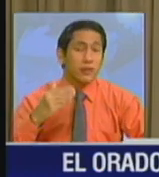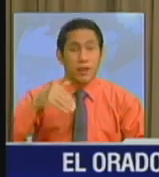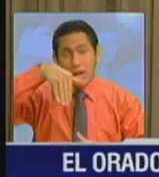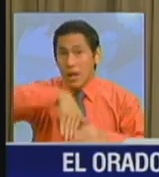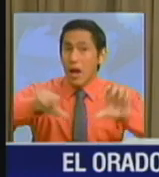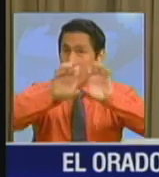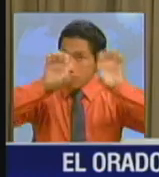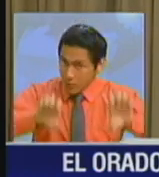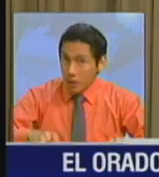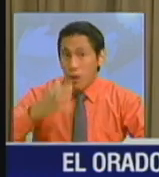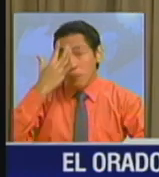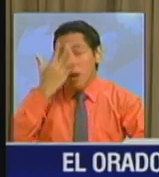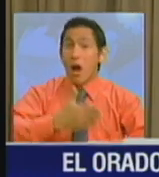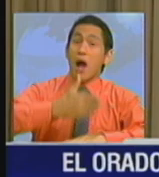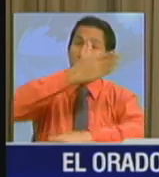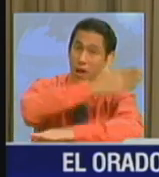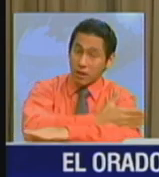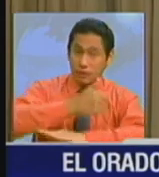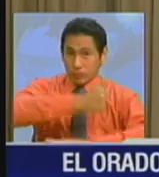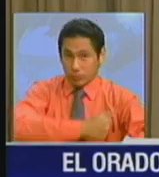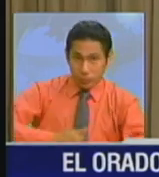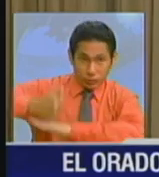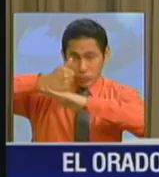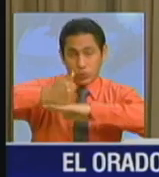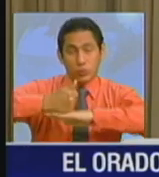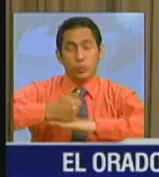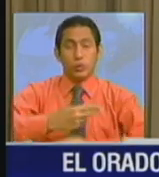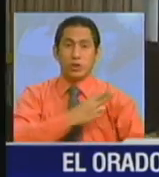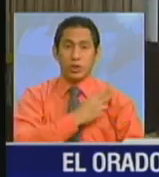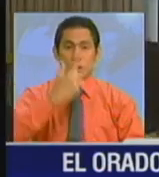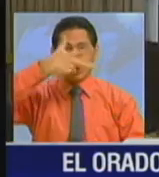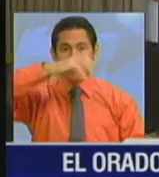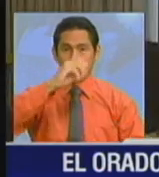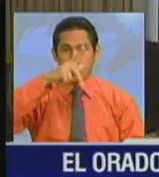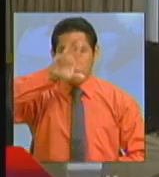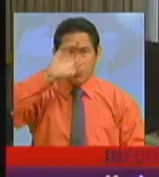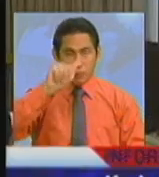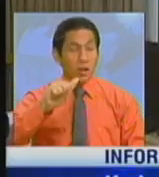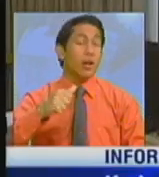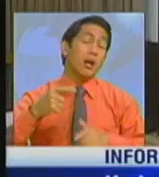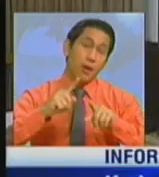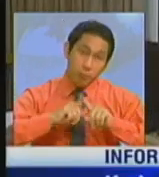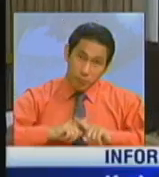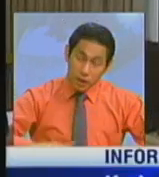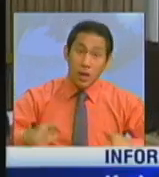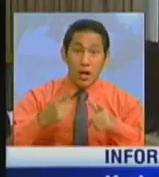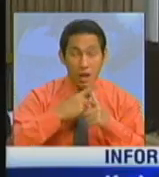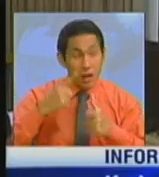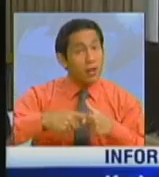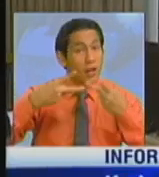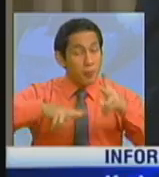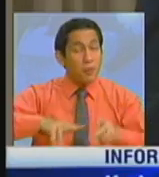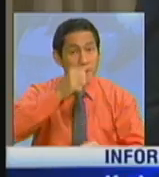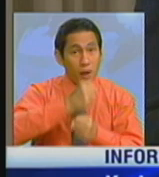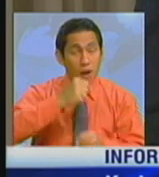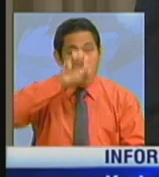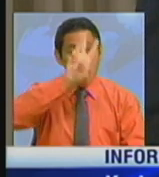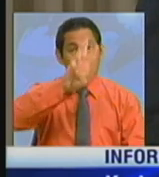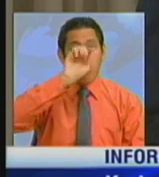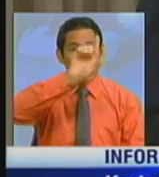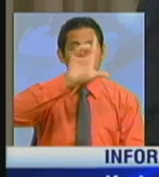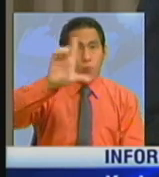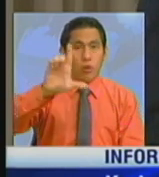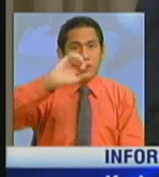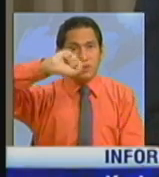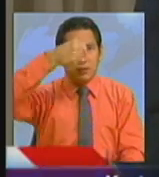ya que antes de ser decano de la Universidad Chopra, se dedicó a los negocios de Wall Street en Nueva York y actualmente se